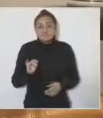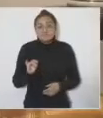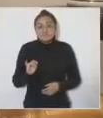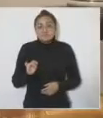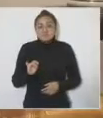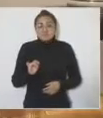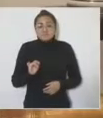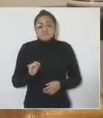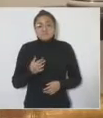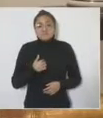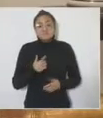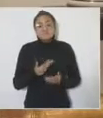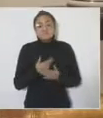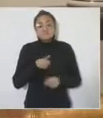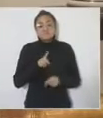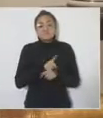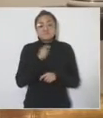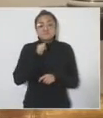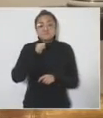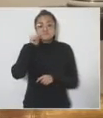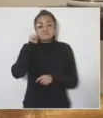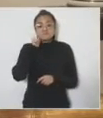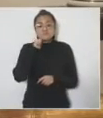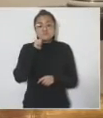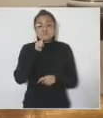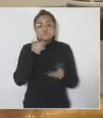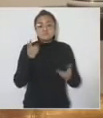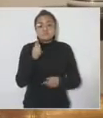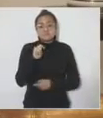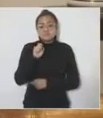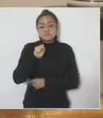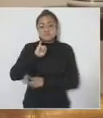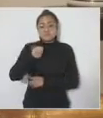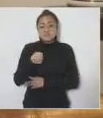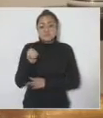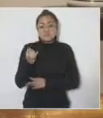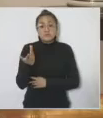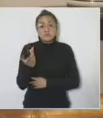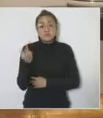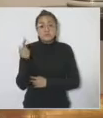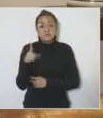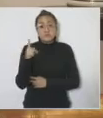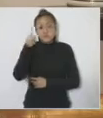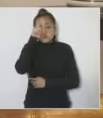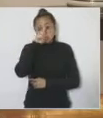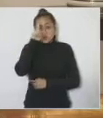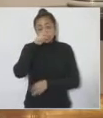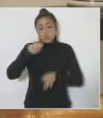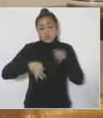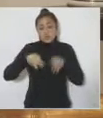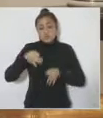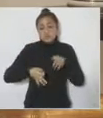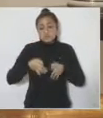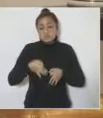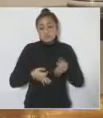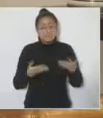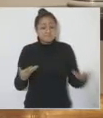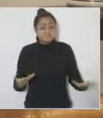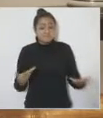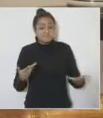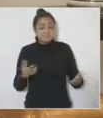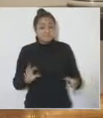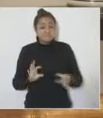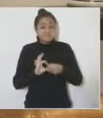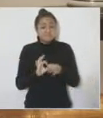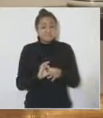yo esperaba que el día de ayer el tribunal superior de justicia el propio consejo de la judicatura al cual